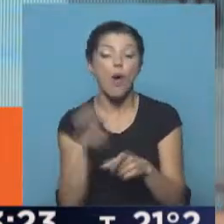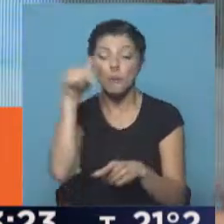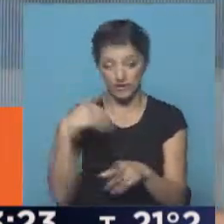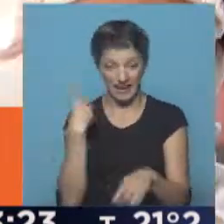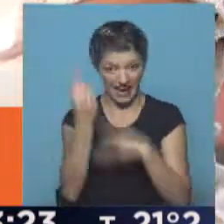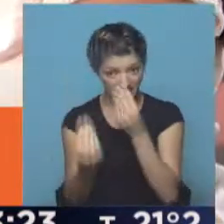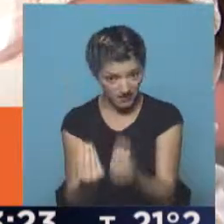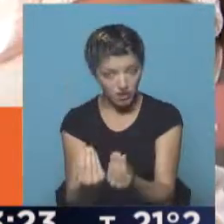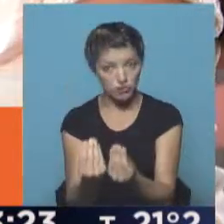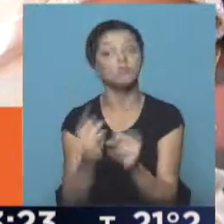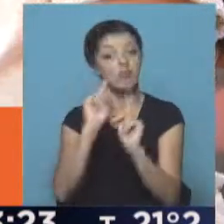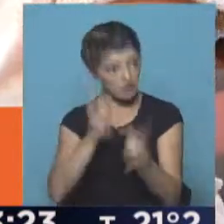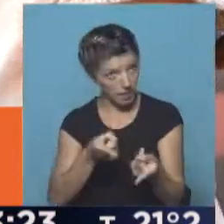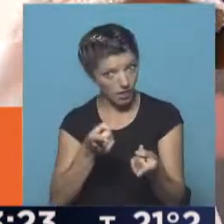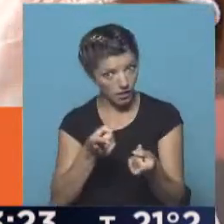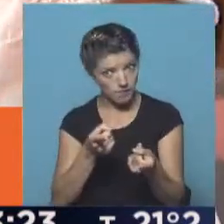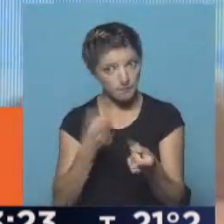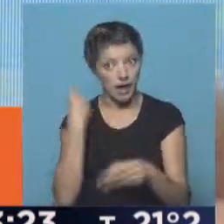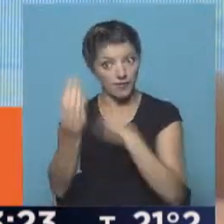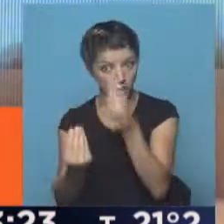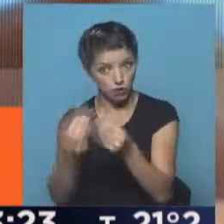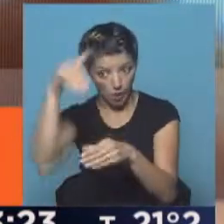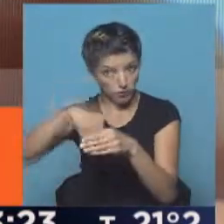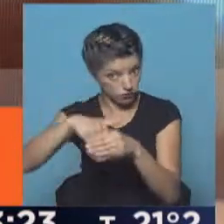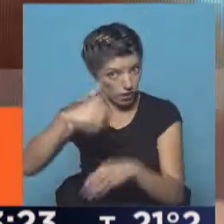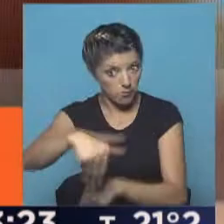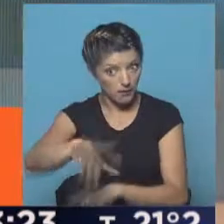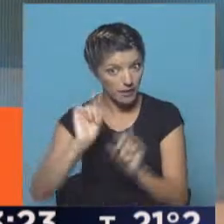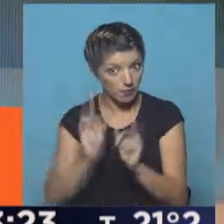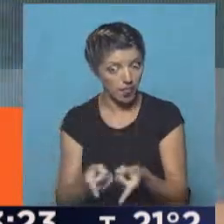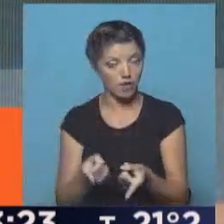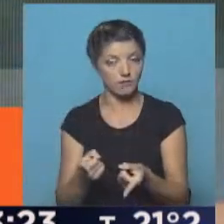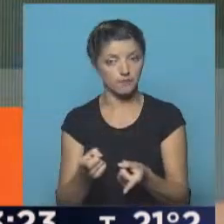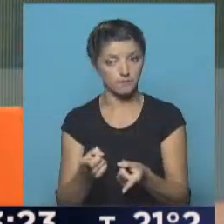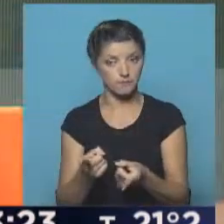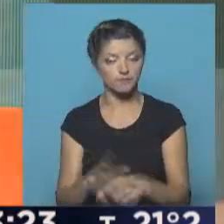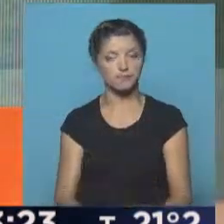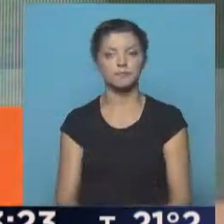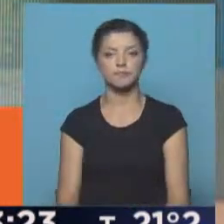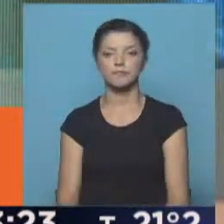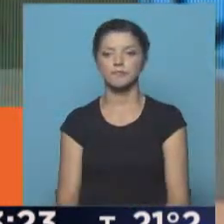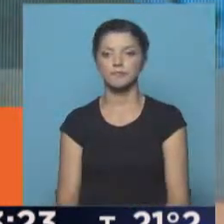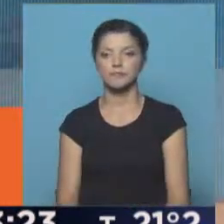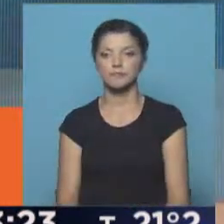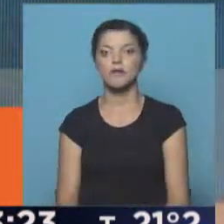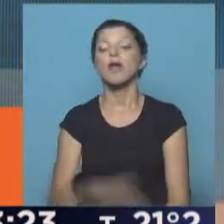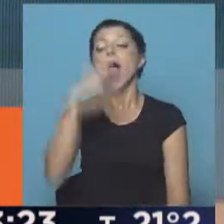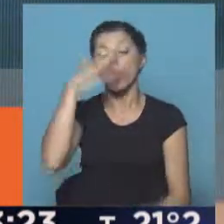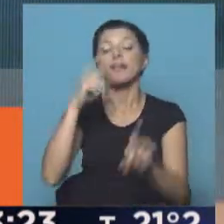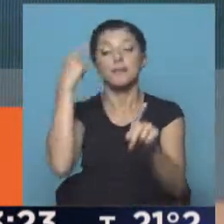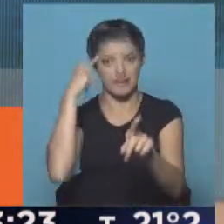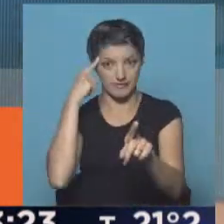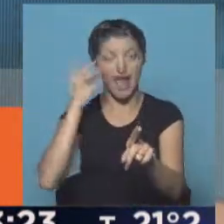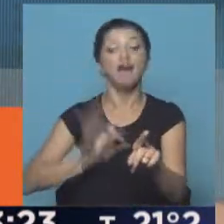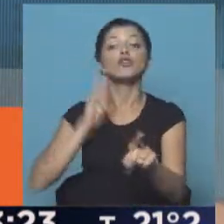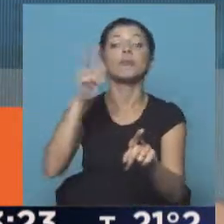también en el caso de las elecciones que se vienen y sobre todo lo que se promete detrás de esto después las presidenciales de